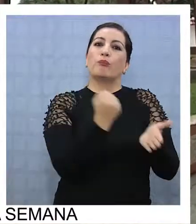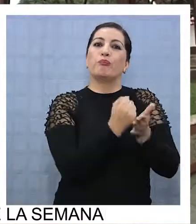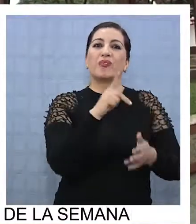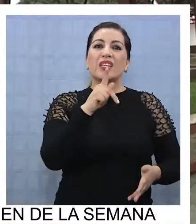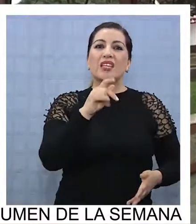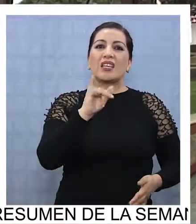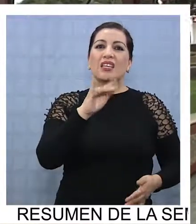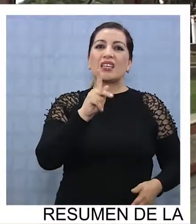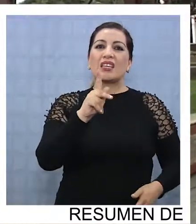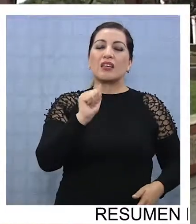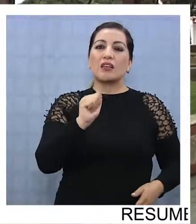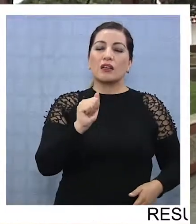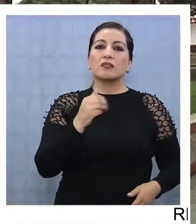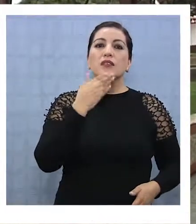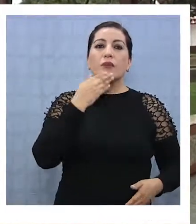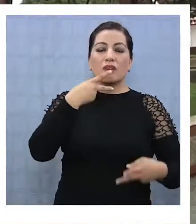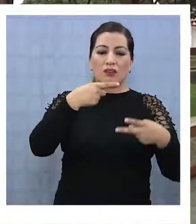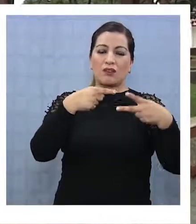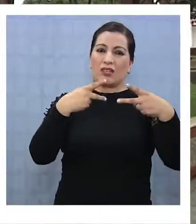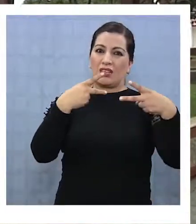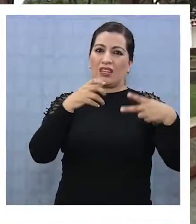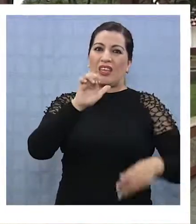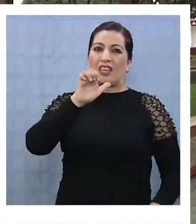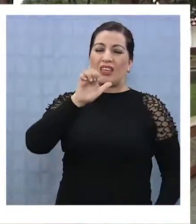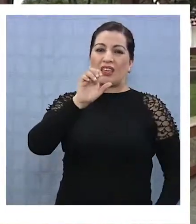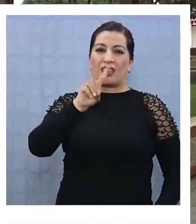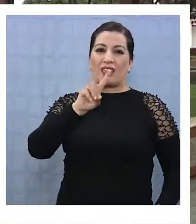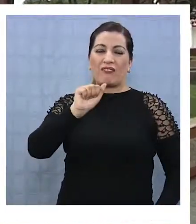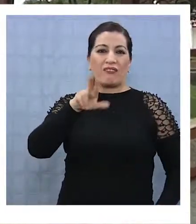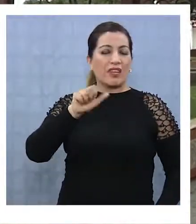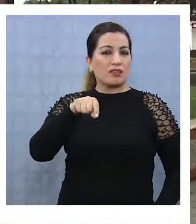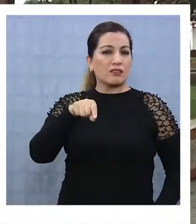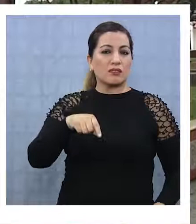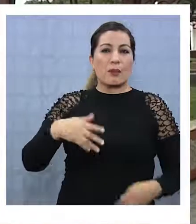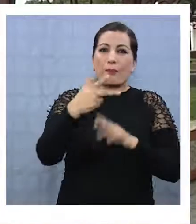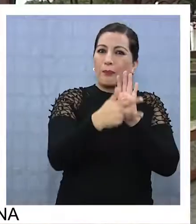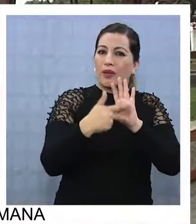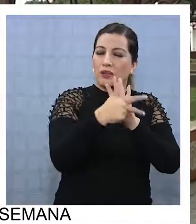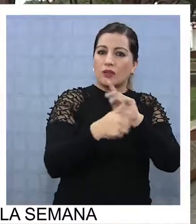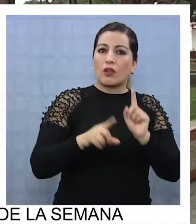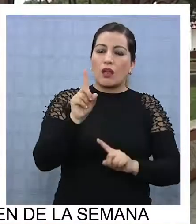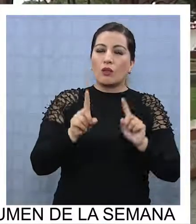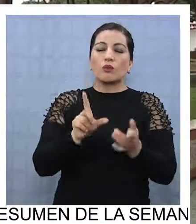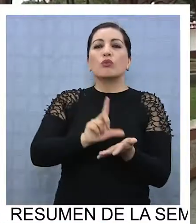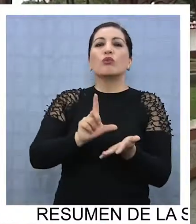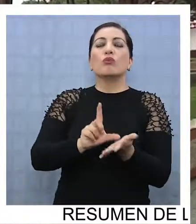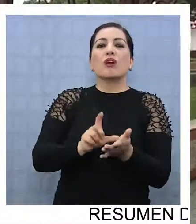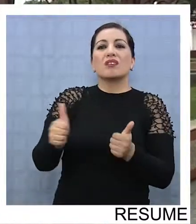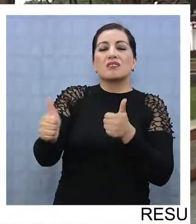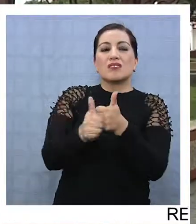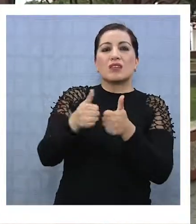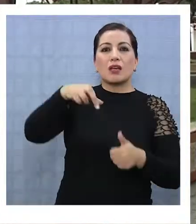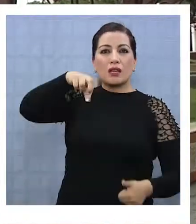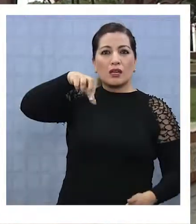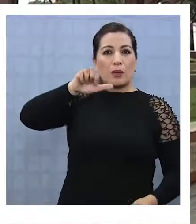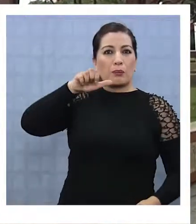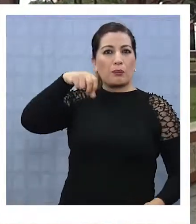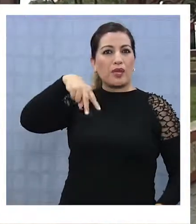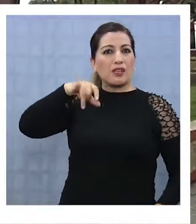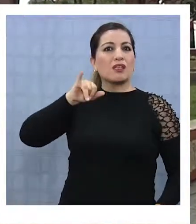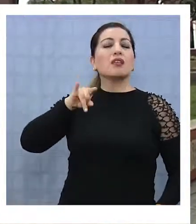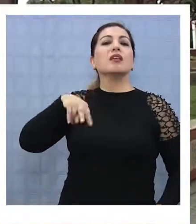de Iquique en el Morro, la de Jeven acá en el sector de Baquedano, las de algunos locales en el sector de la península